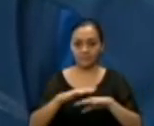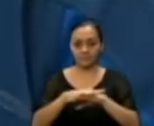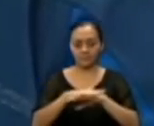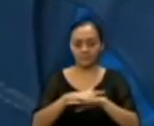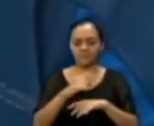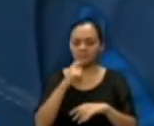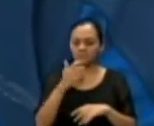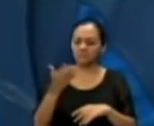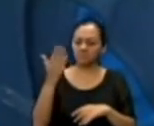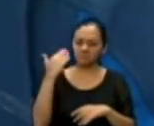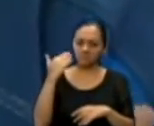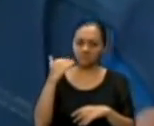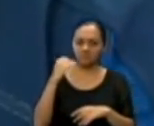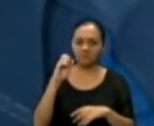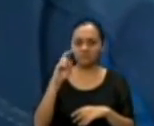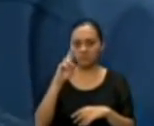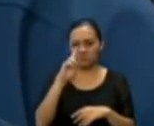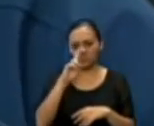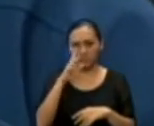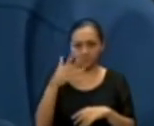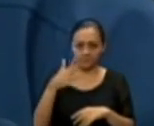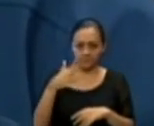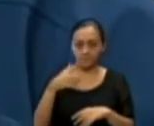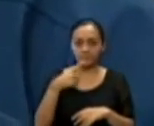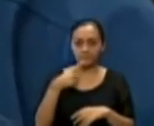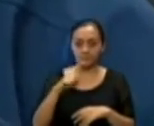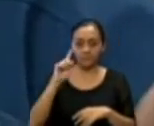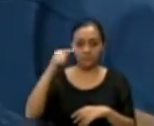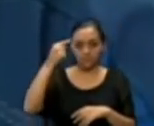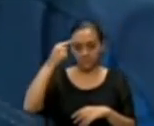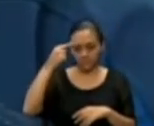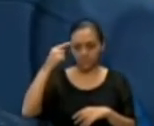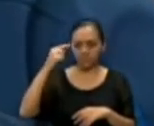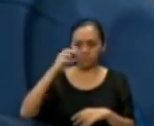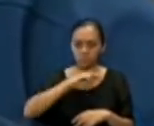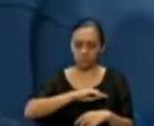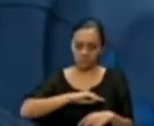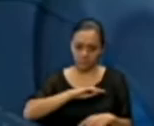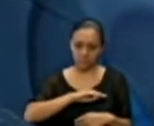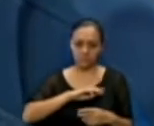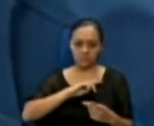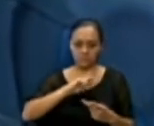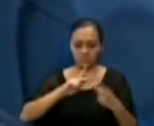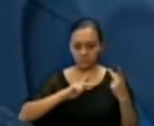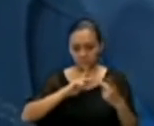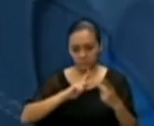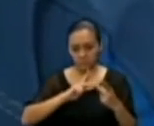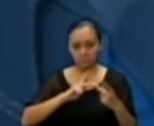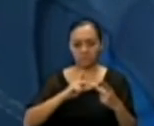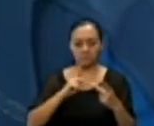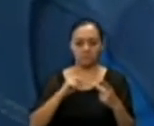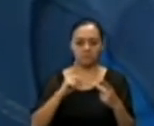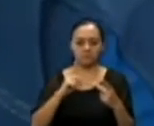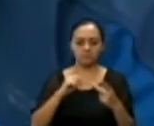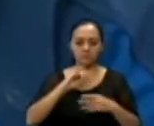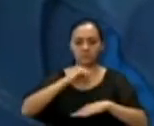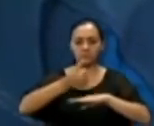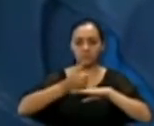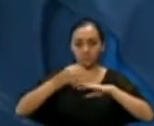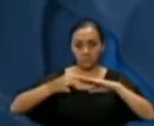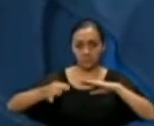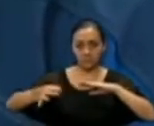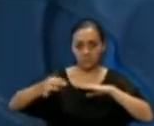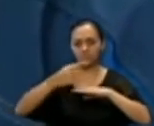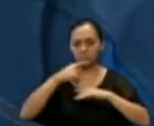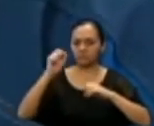mediados del mes anterior se han sumado los diferentes niveles de gobiernos seccionales llámese con golpe con agrupar y también la asociación